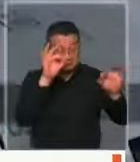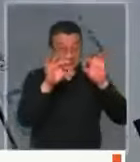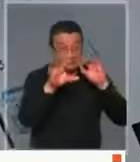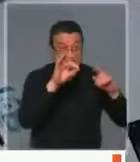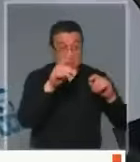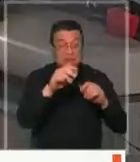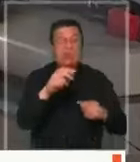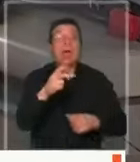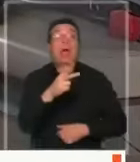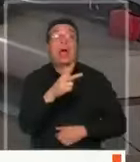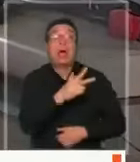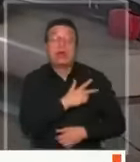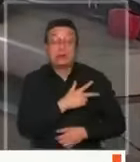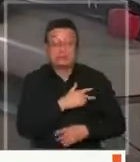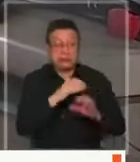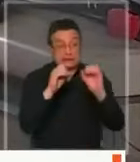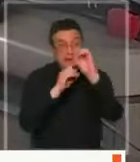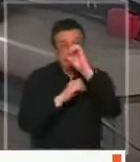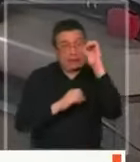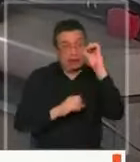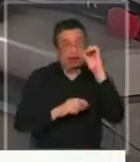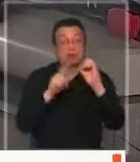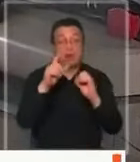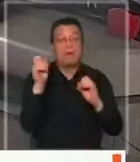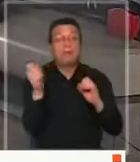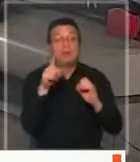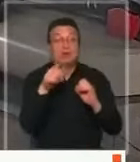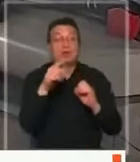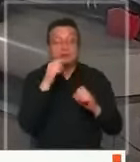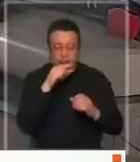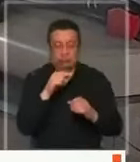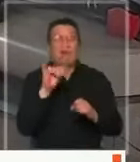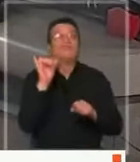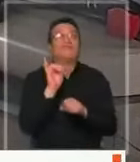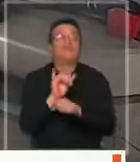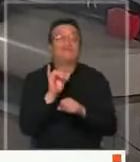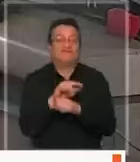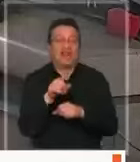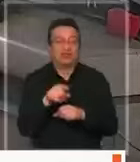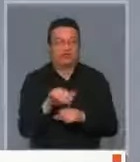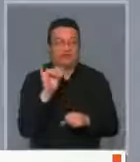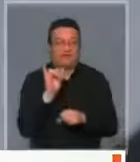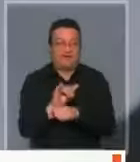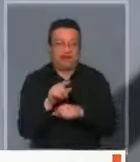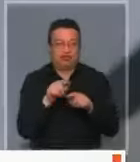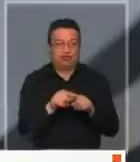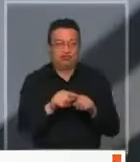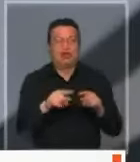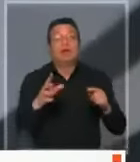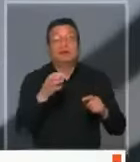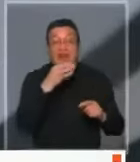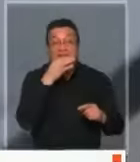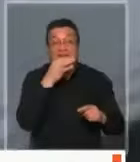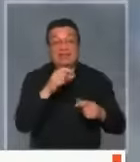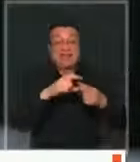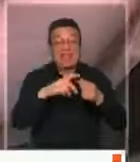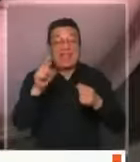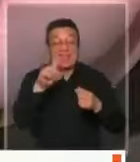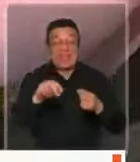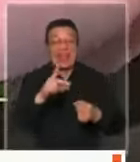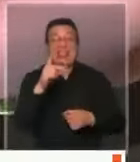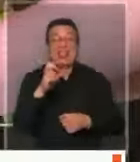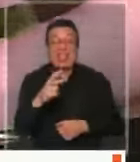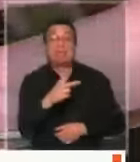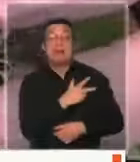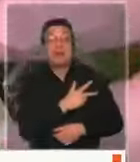de cannabis. En primer lugar, son productos adulterados o productos fraude. Como ven, este gel de cannabis que no